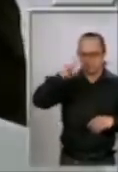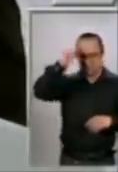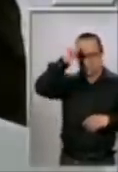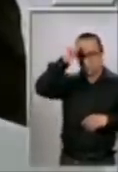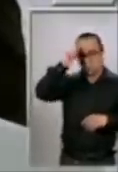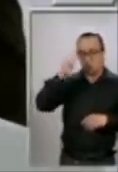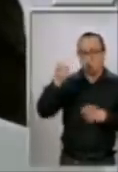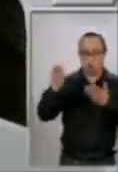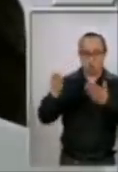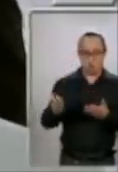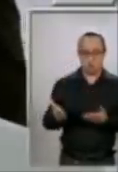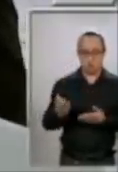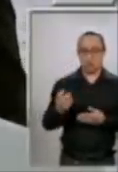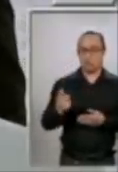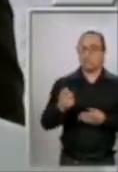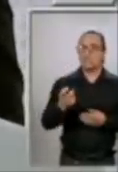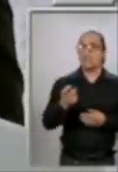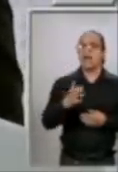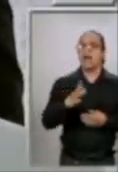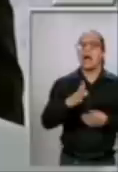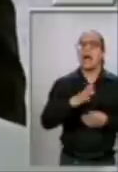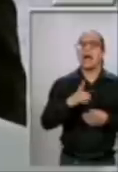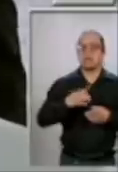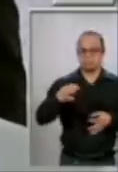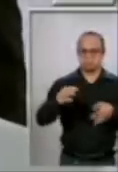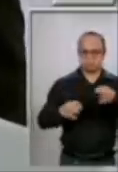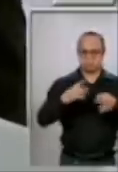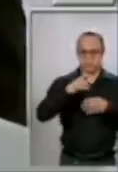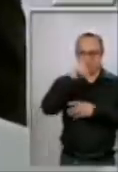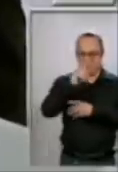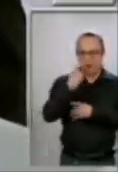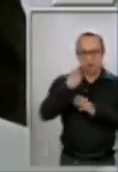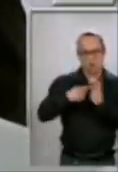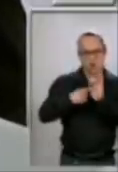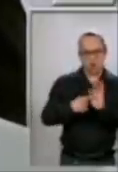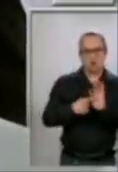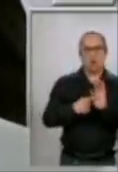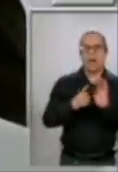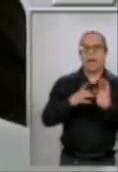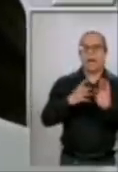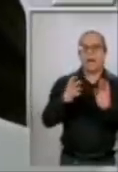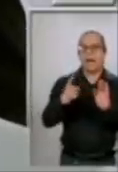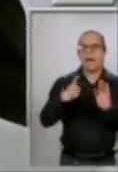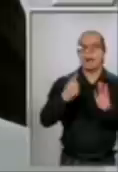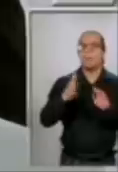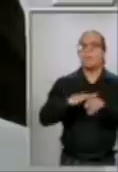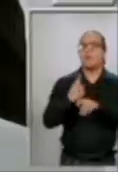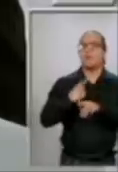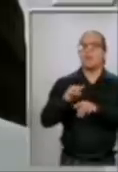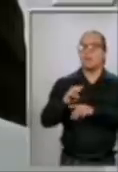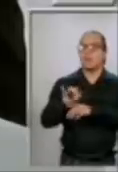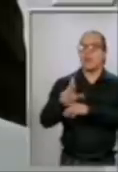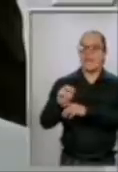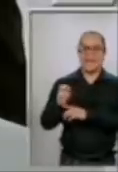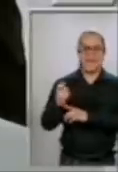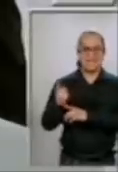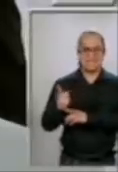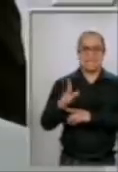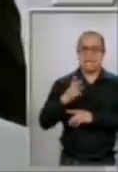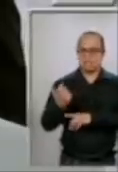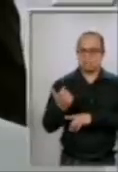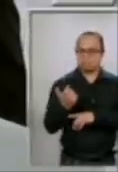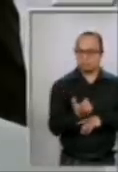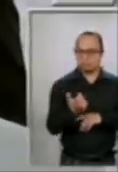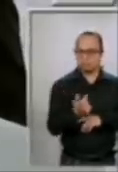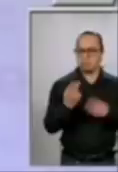me remito a este fallo del Tribunal Electoral que acabó multando a su partido, a Morena, al determinar que hizo un cobro a